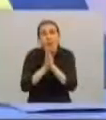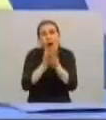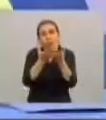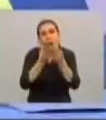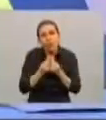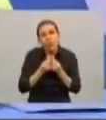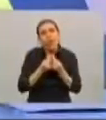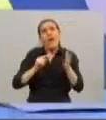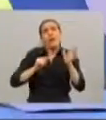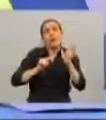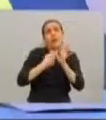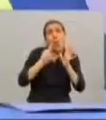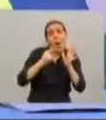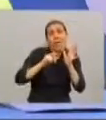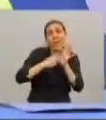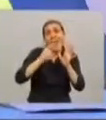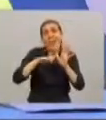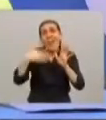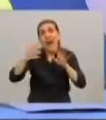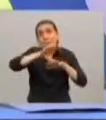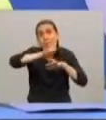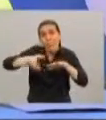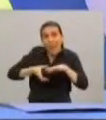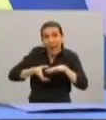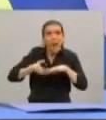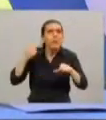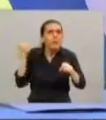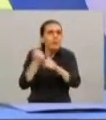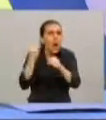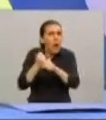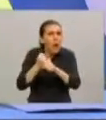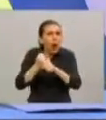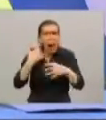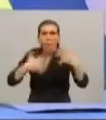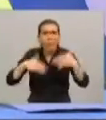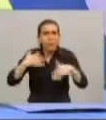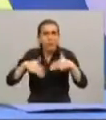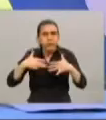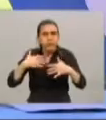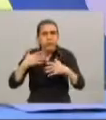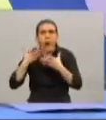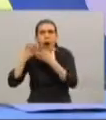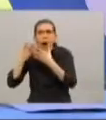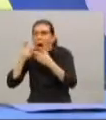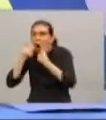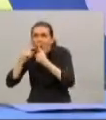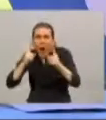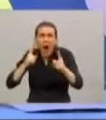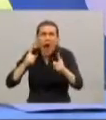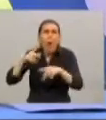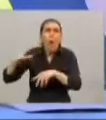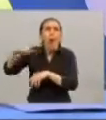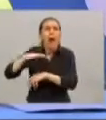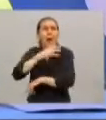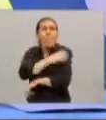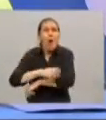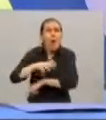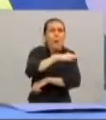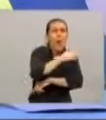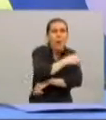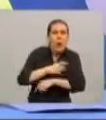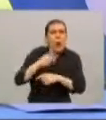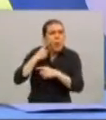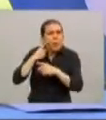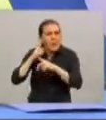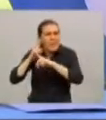en ese sentido. Es una experiencia inédita y con toda experiencia inédita perdemos certidumbre. Claro. Entonces, me parece que está bien y